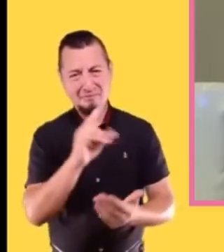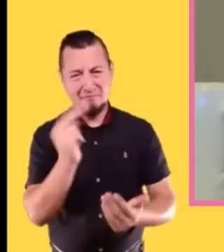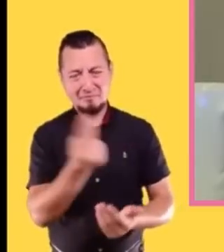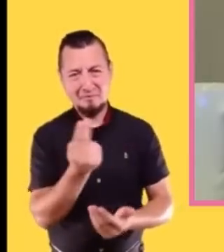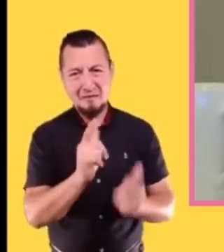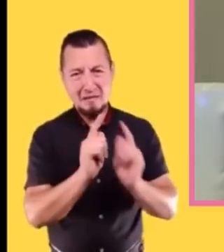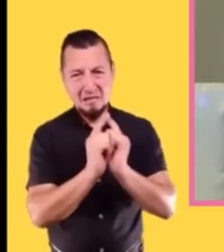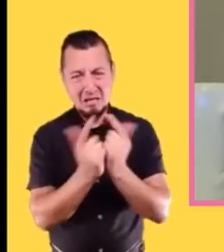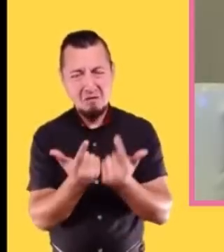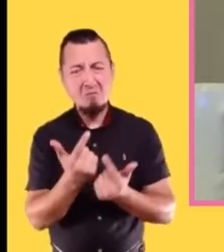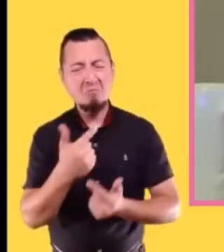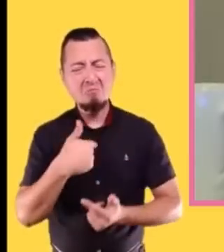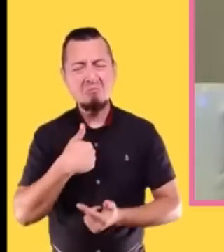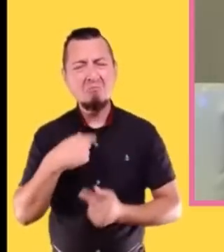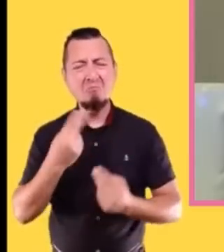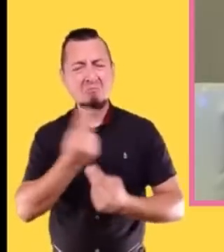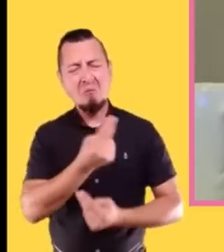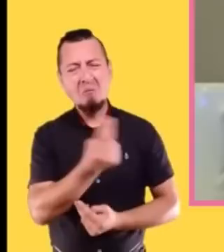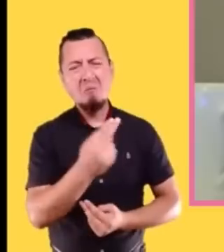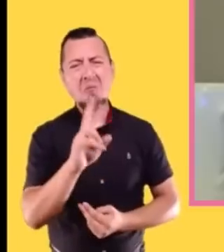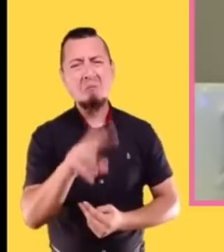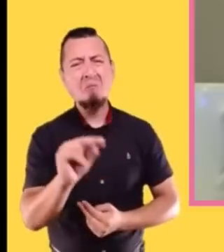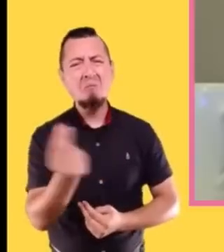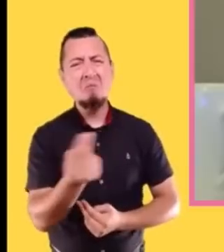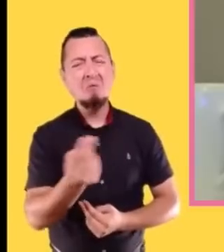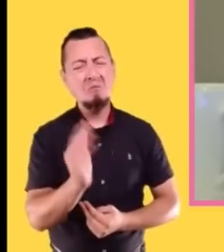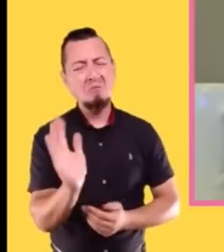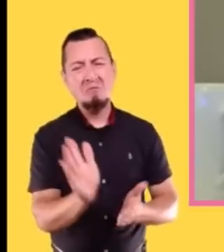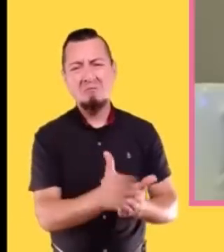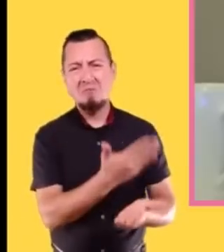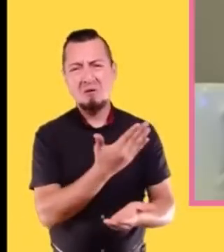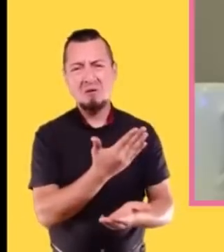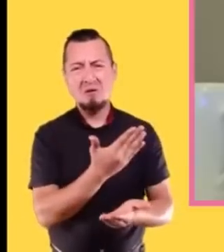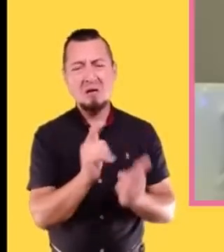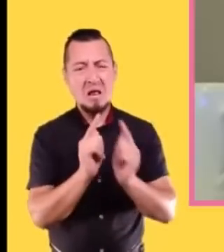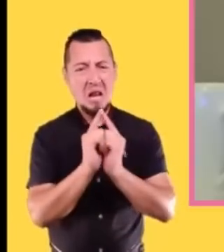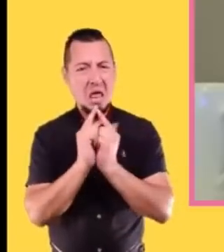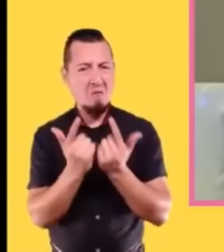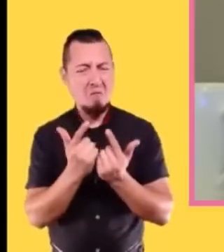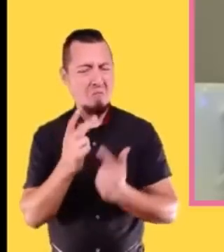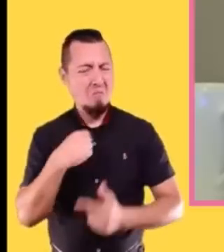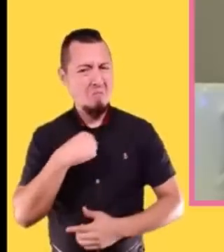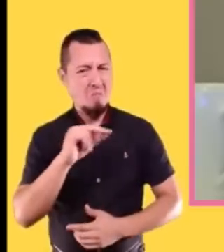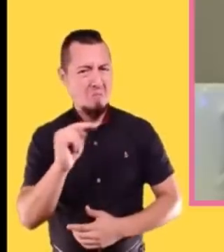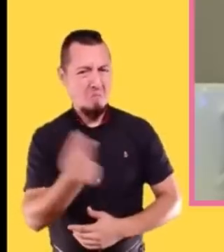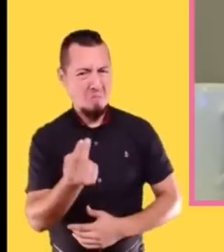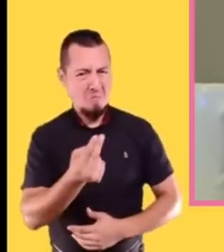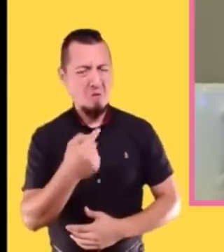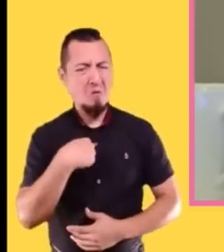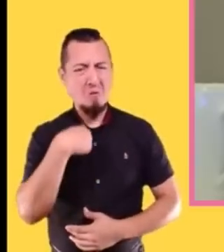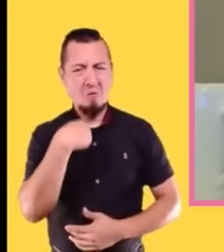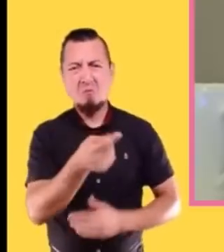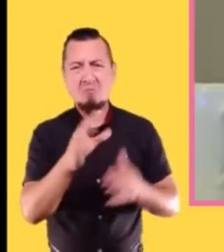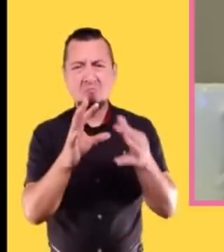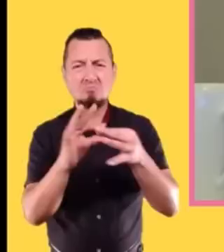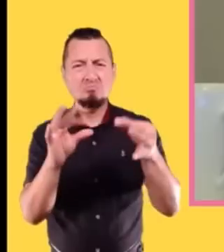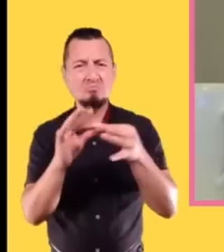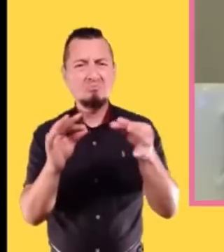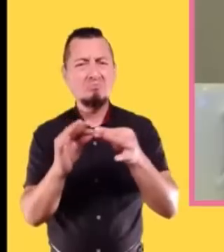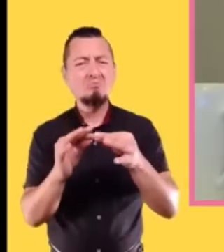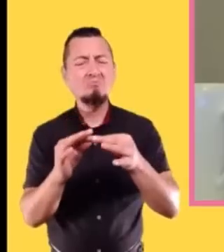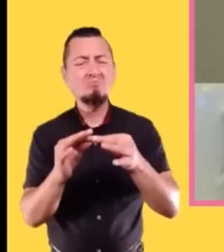sólido. Con o sin libros de texto. Y vamos a explicar con mucha precisión por